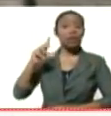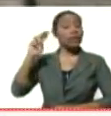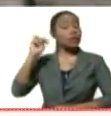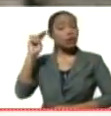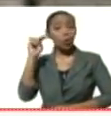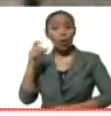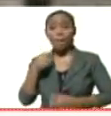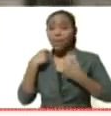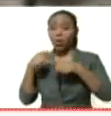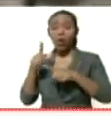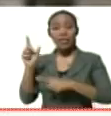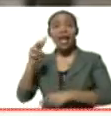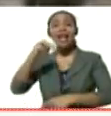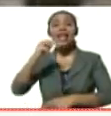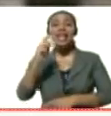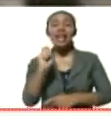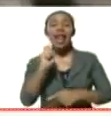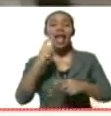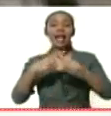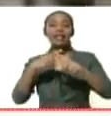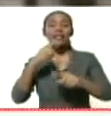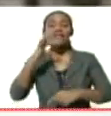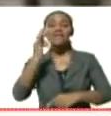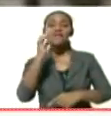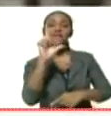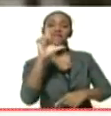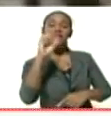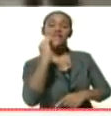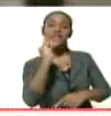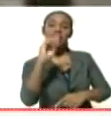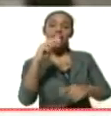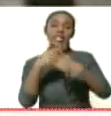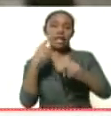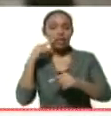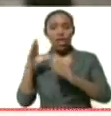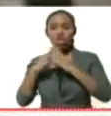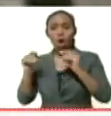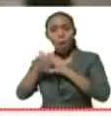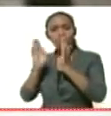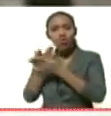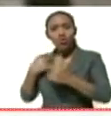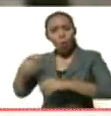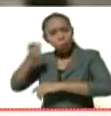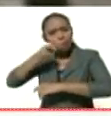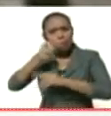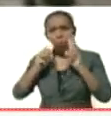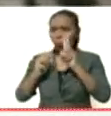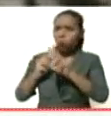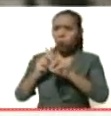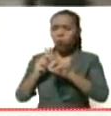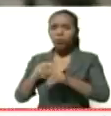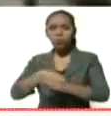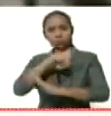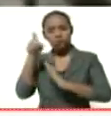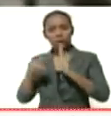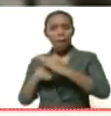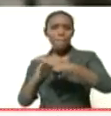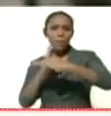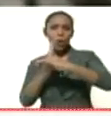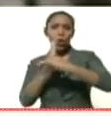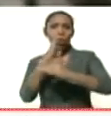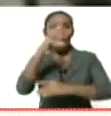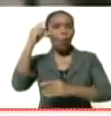pues, no podría conseguir algo como esto. Todo el mundo entero, parado en